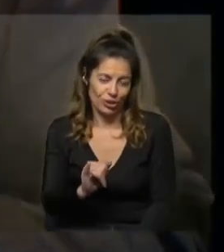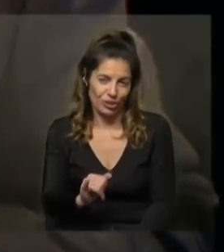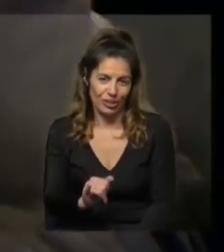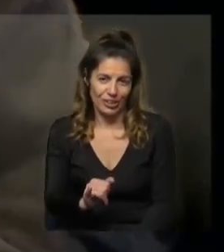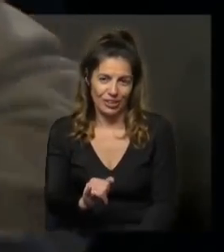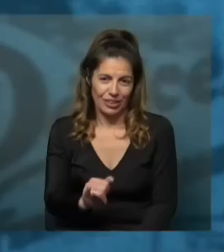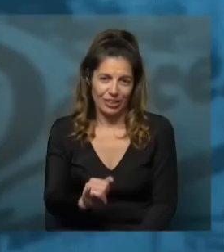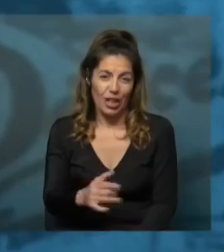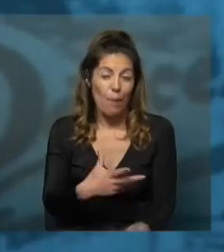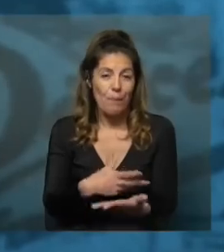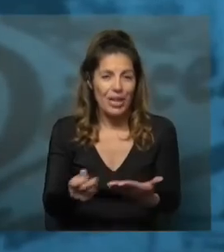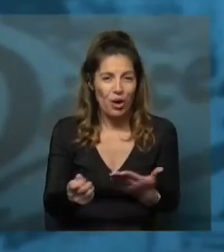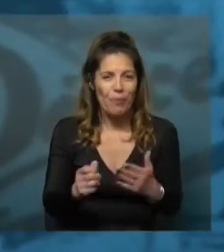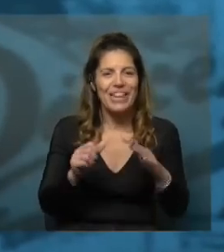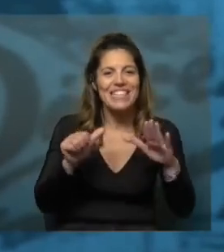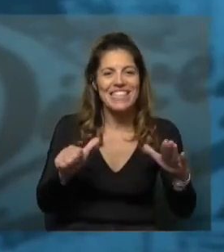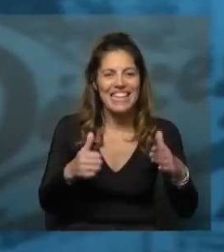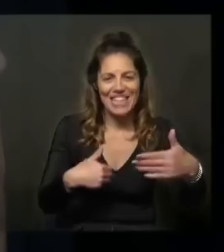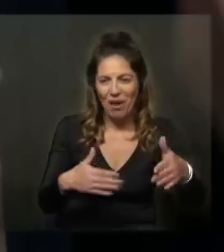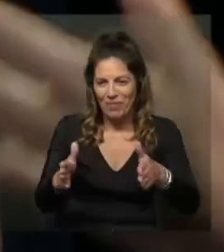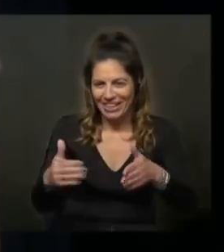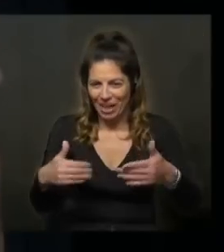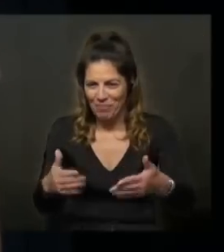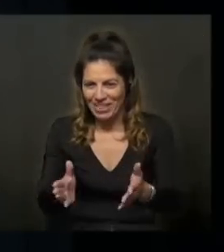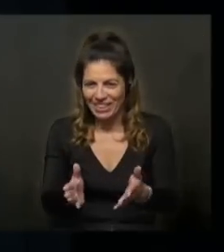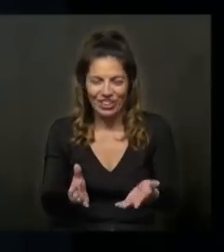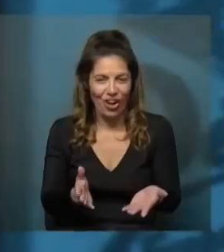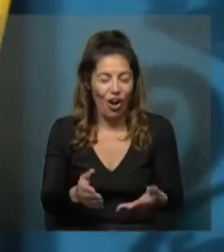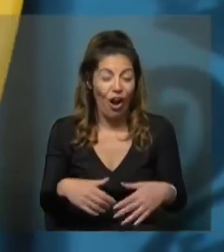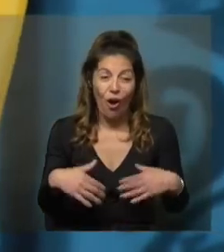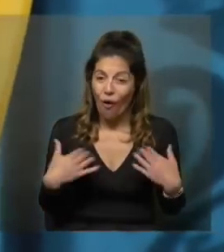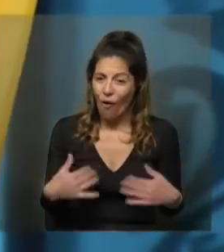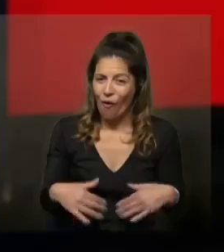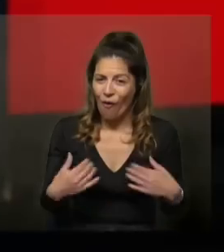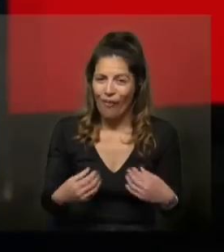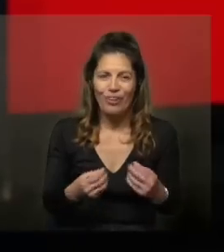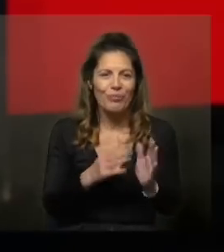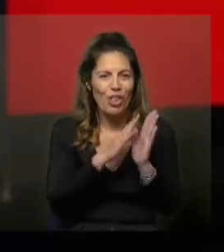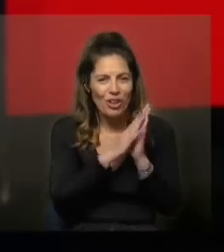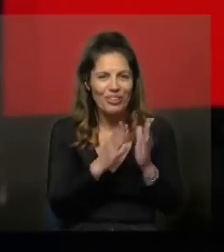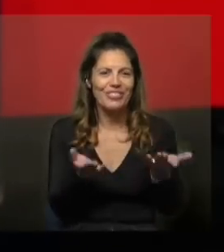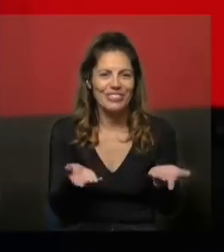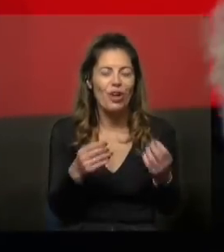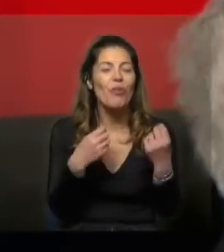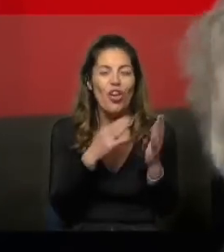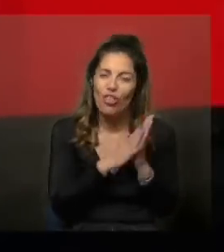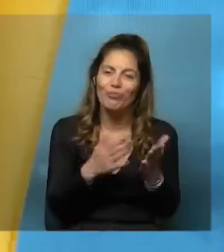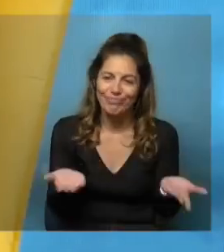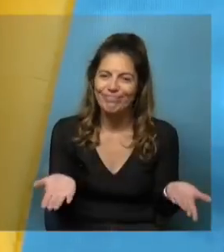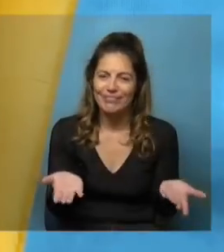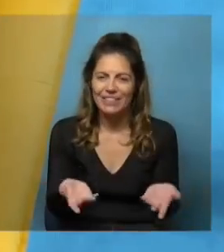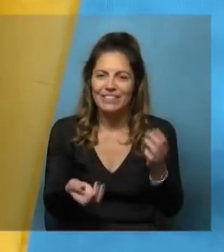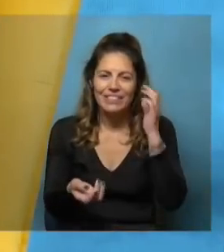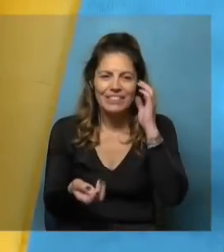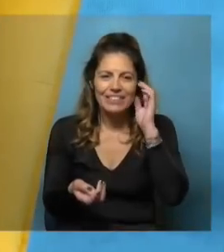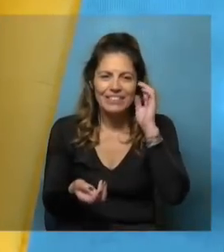me compré seis ofertas Cómo dormimos Cómo dormimos de Vera